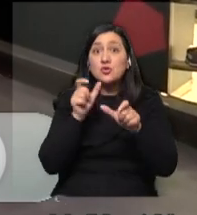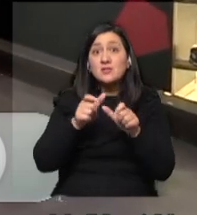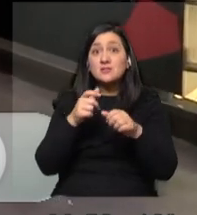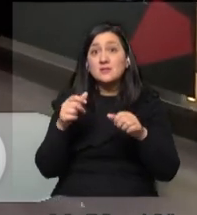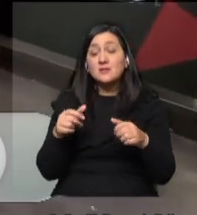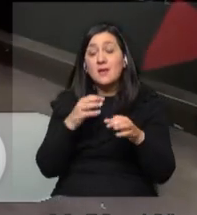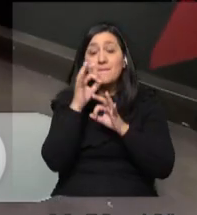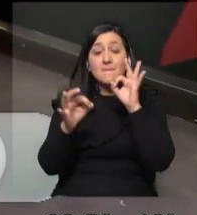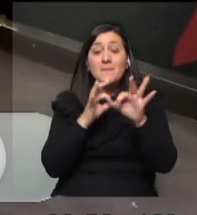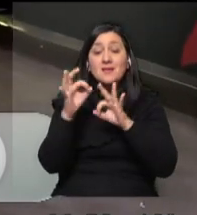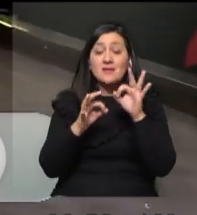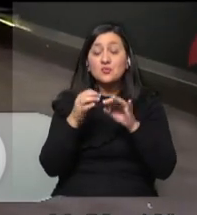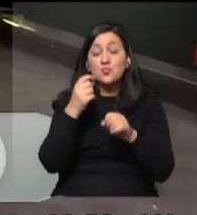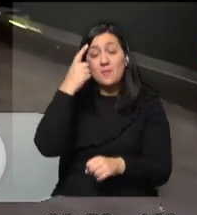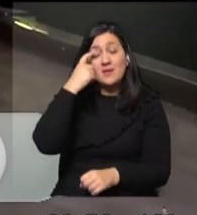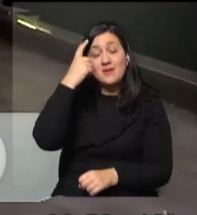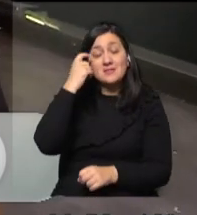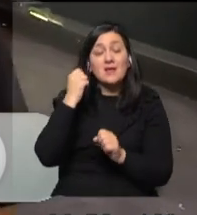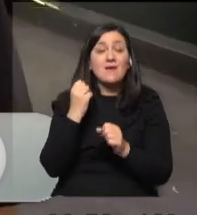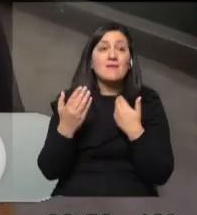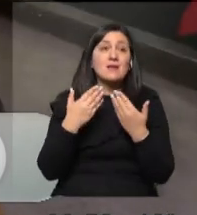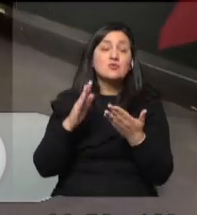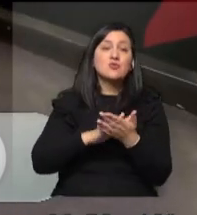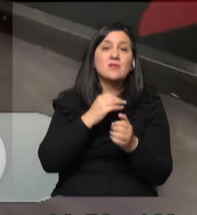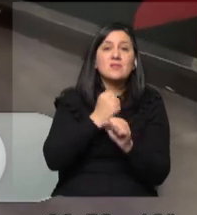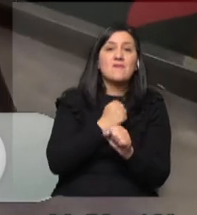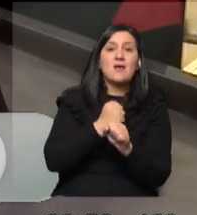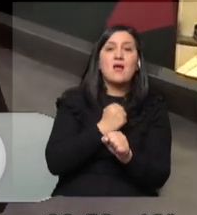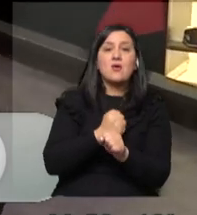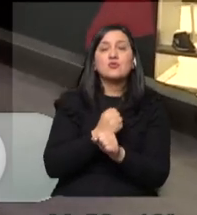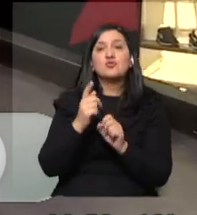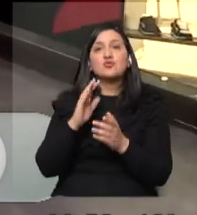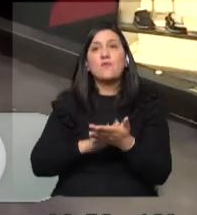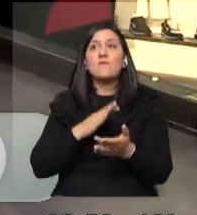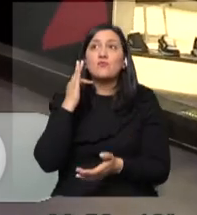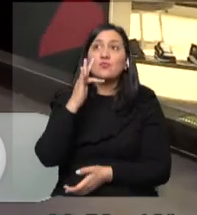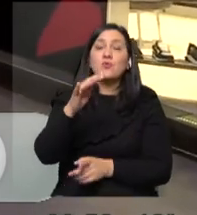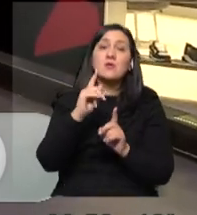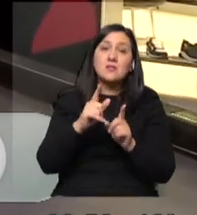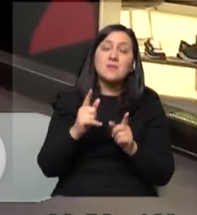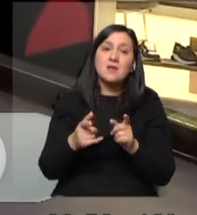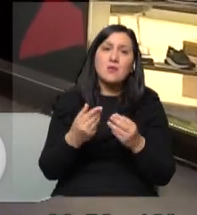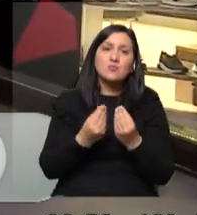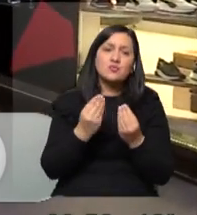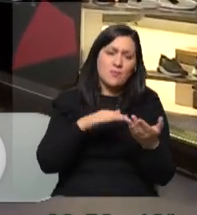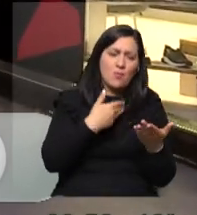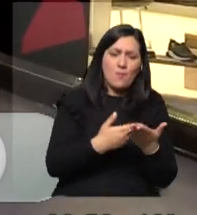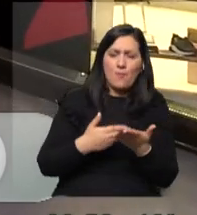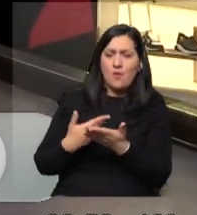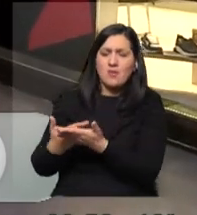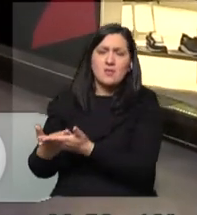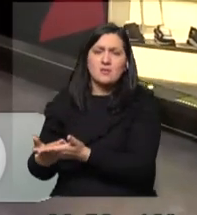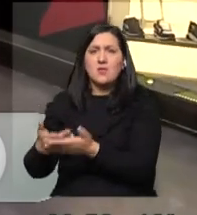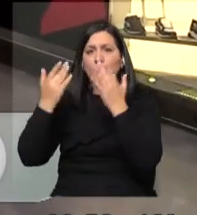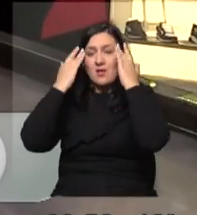de emprendimiento, de educación financiera, de trabajo, de empleabilidad, del futuro. Y también les vamos a acercar un montón de propuestas.